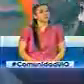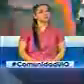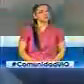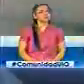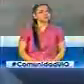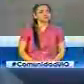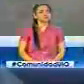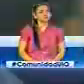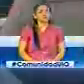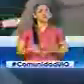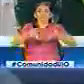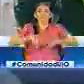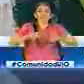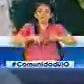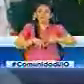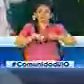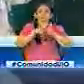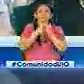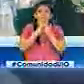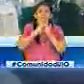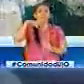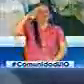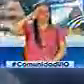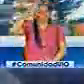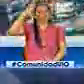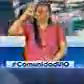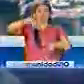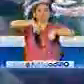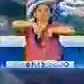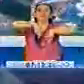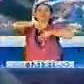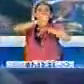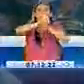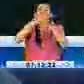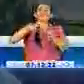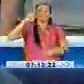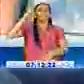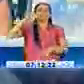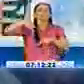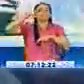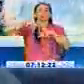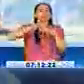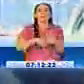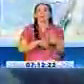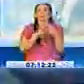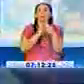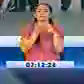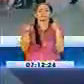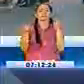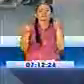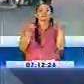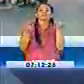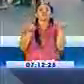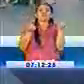Comenzaba la mañana y listos estaban los agentes de la Comisión de Tránsito del Ecuador y la Policía Nacional para dar inicio con el operativo de